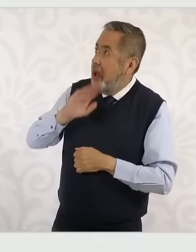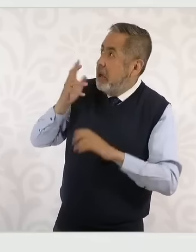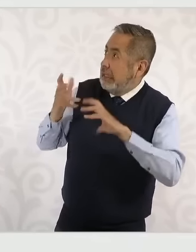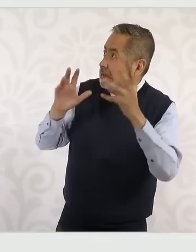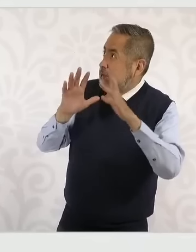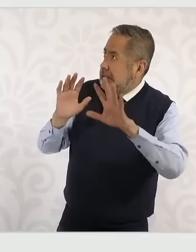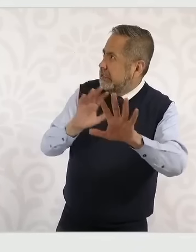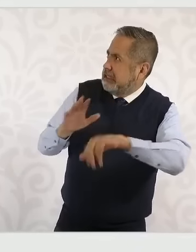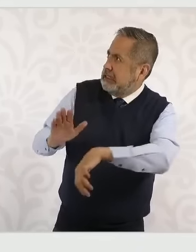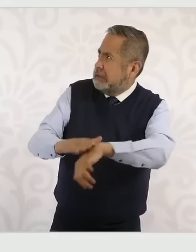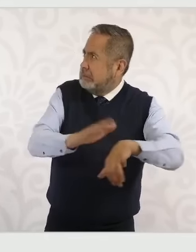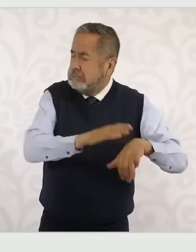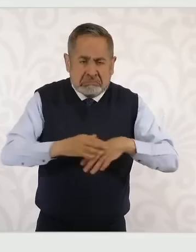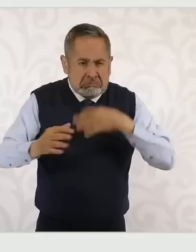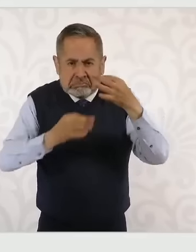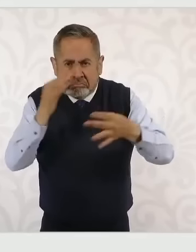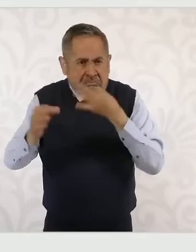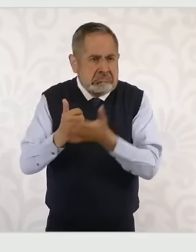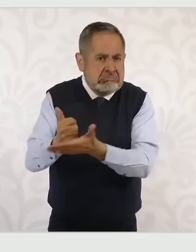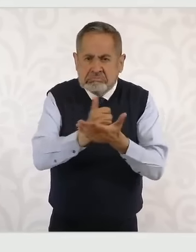de vulnerabilidad o difícil.